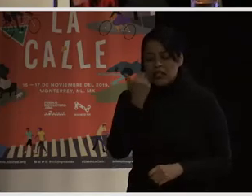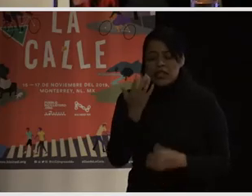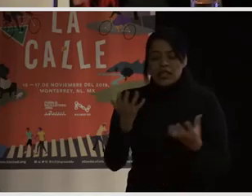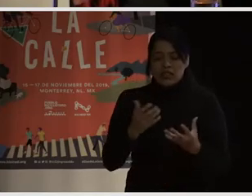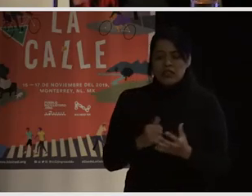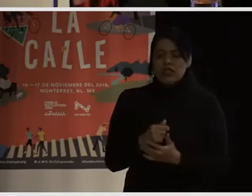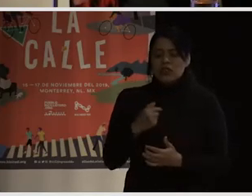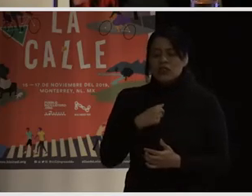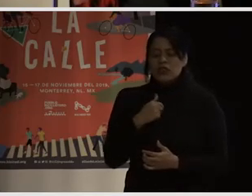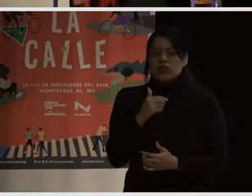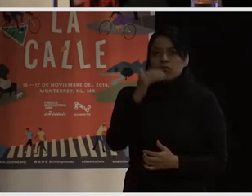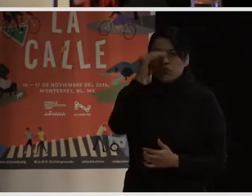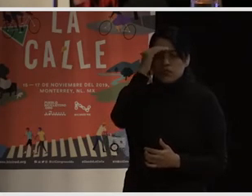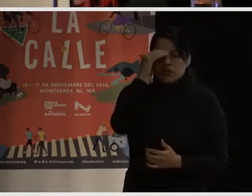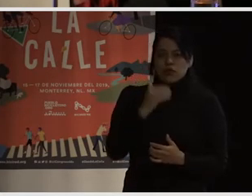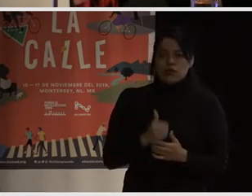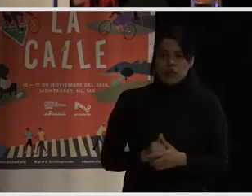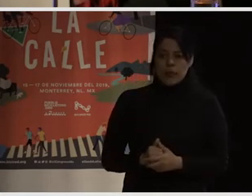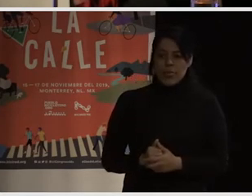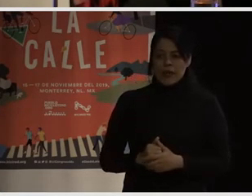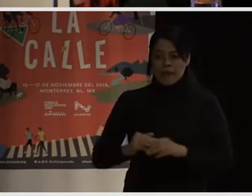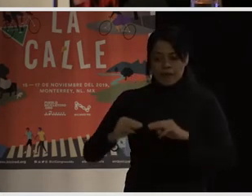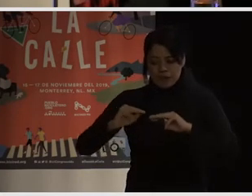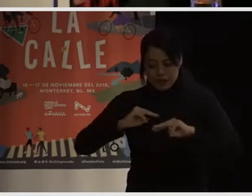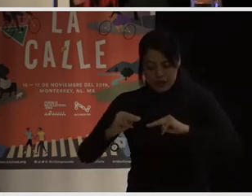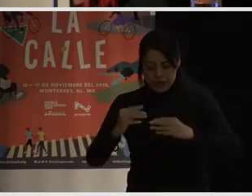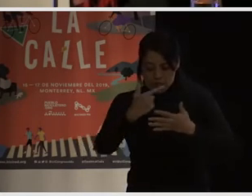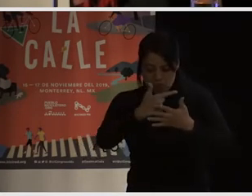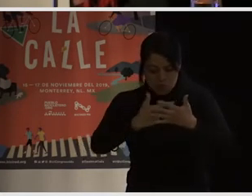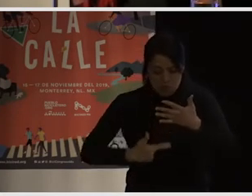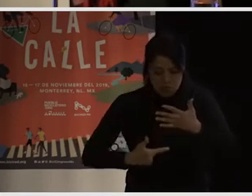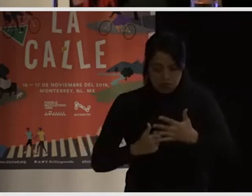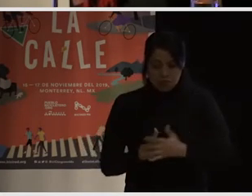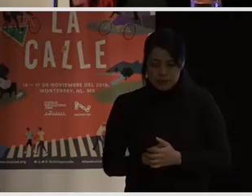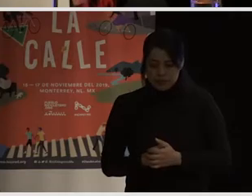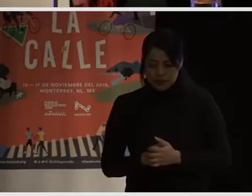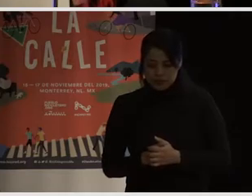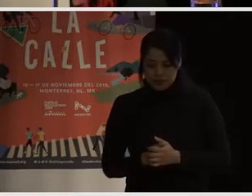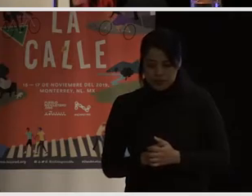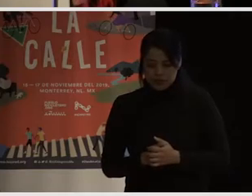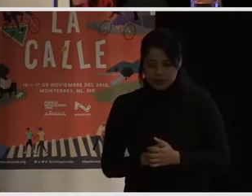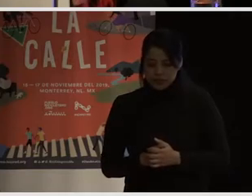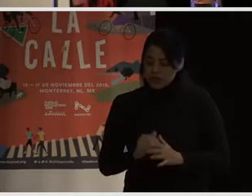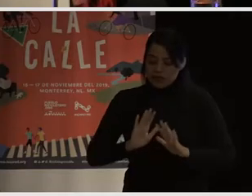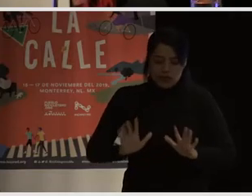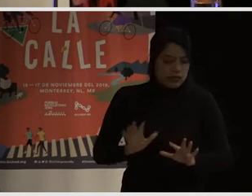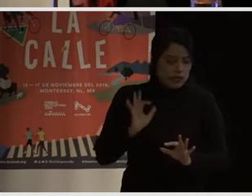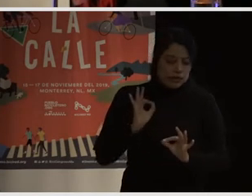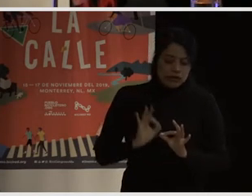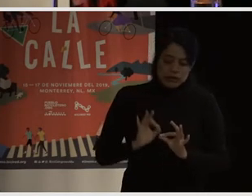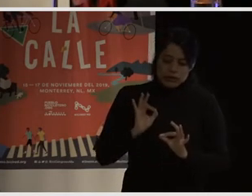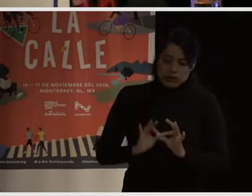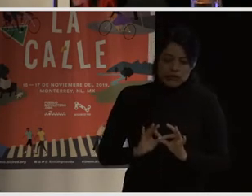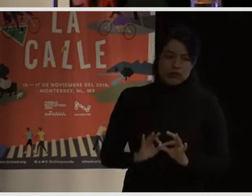el punto de reflexión que ahorita nos mueve la agenda local pues listo